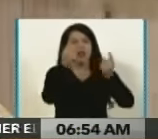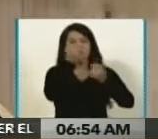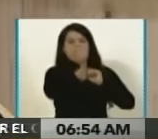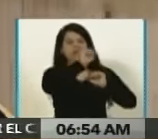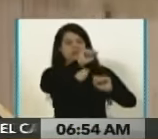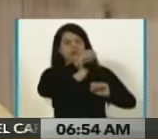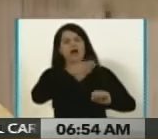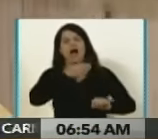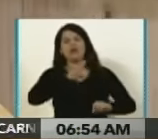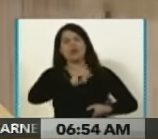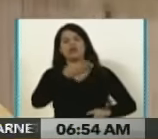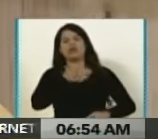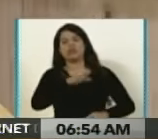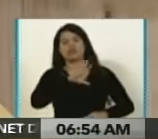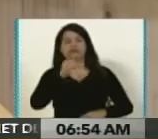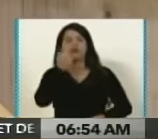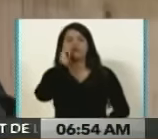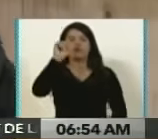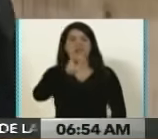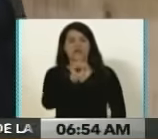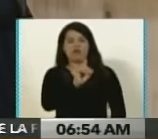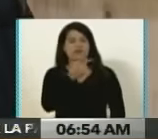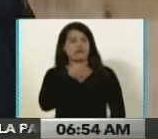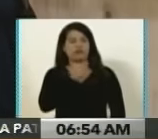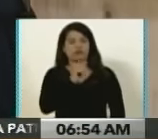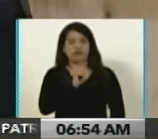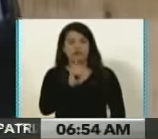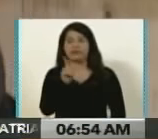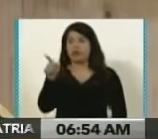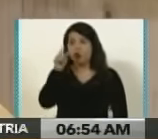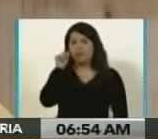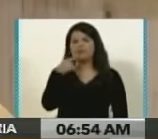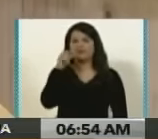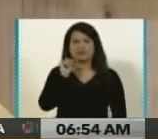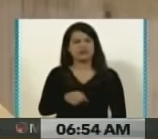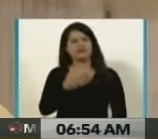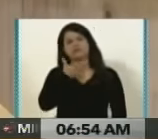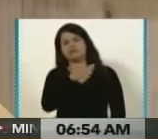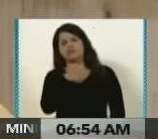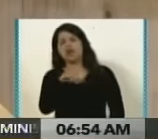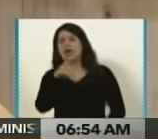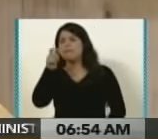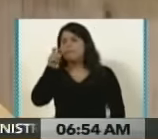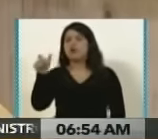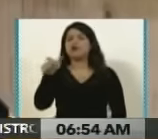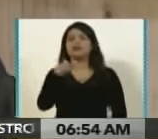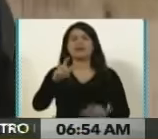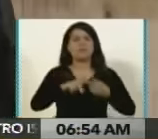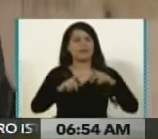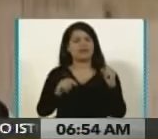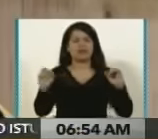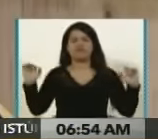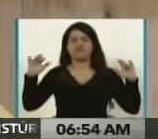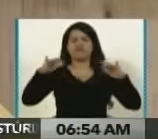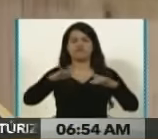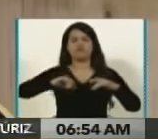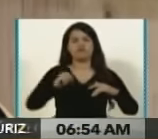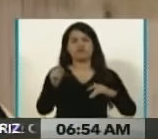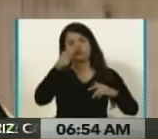Betancur anuncia lo que es su programa, que es gobernar con la ciudad tomada policial y militarmente, y